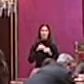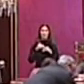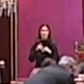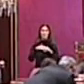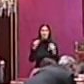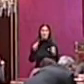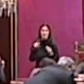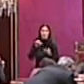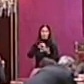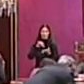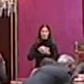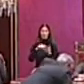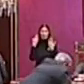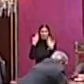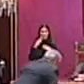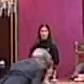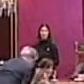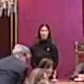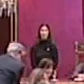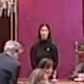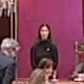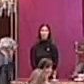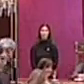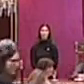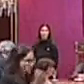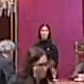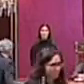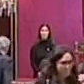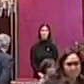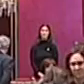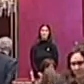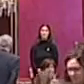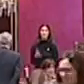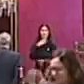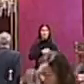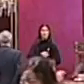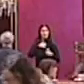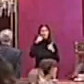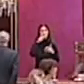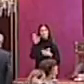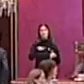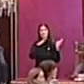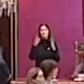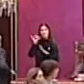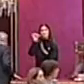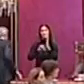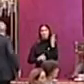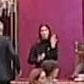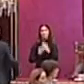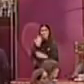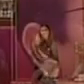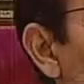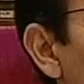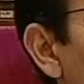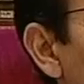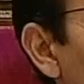ciudad. Felicidades. Pues, sin más dilación, pasaríamos al orden del día. Hay una cuestión